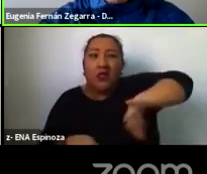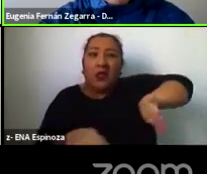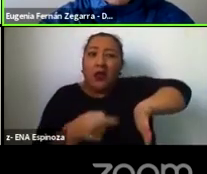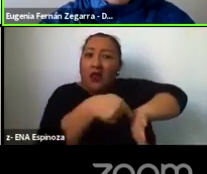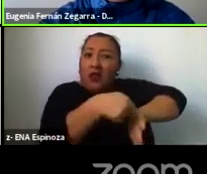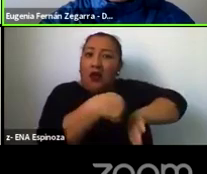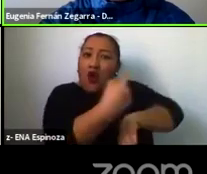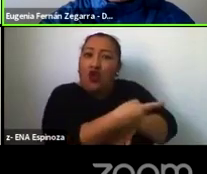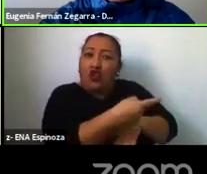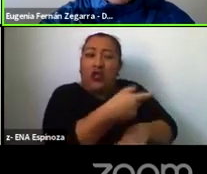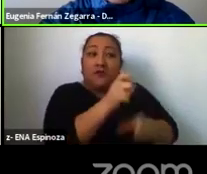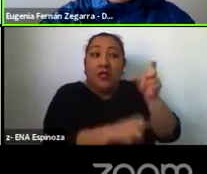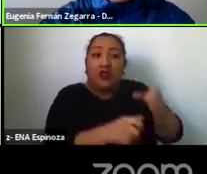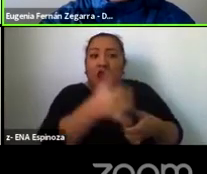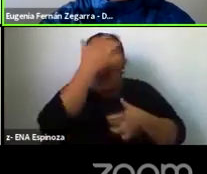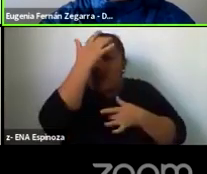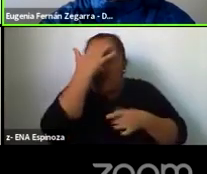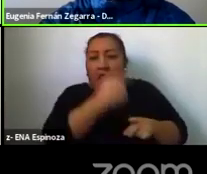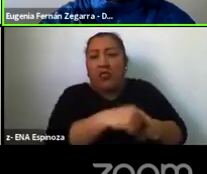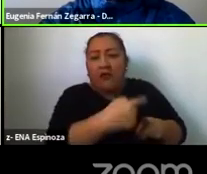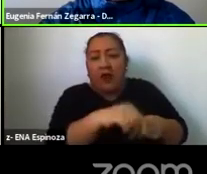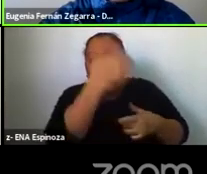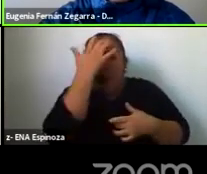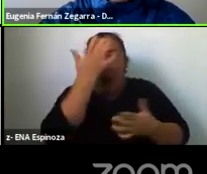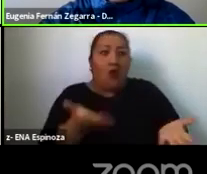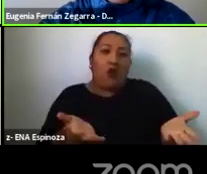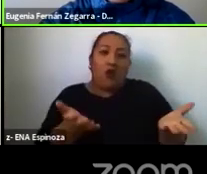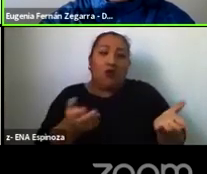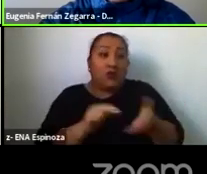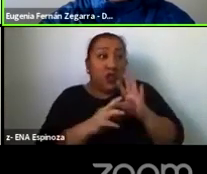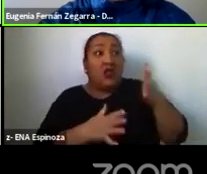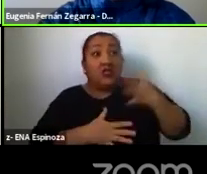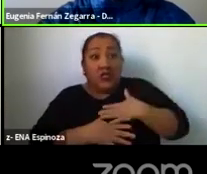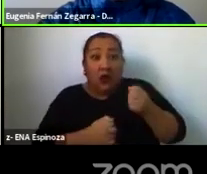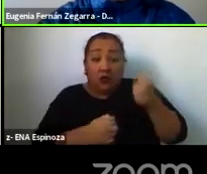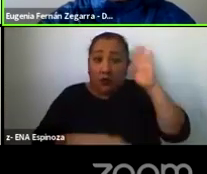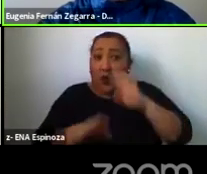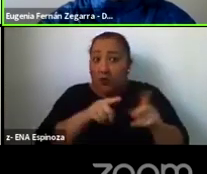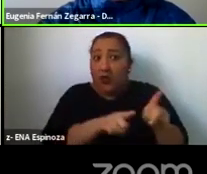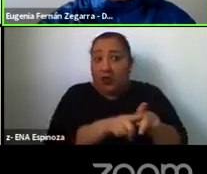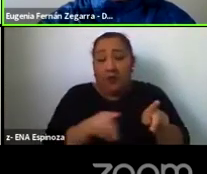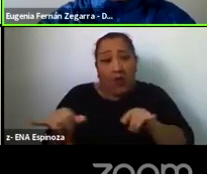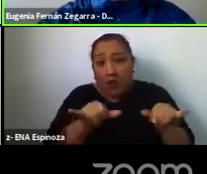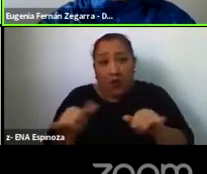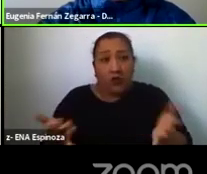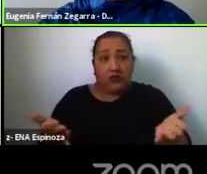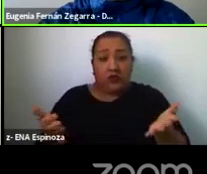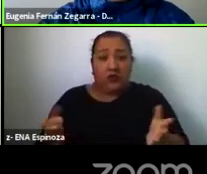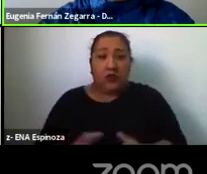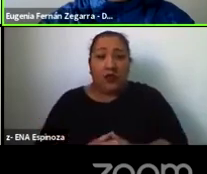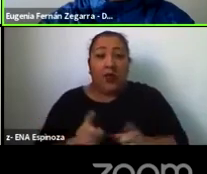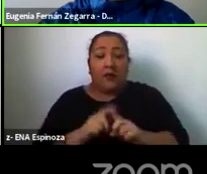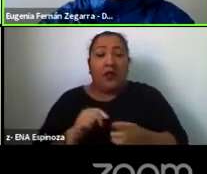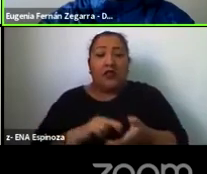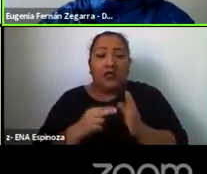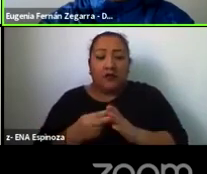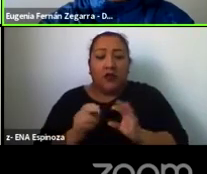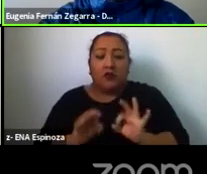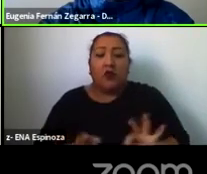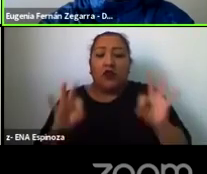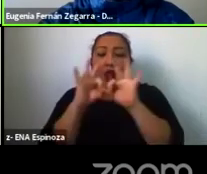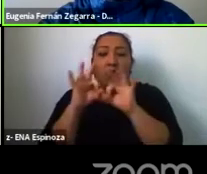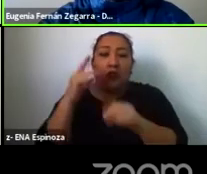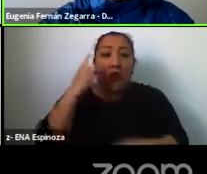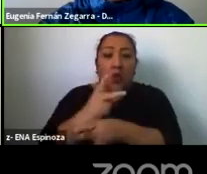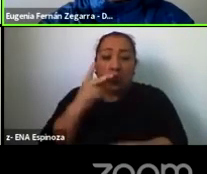aquellas enfermedades que son parte de la salud pública en nuestro país. Sobre todo, significa la prevención de